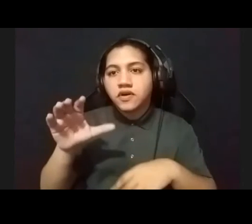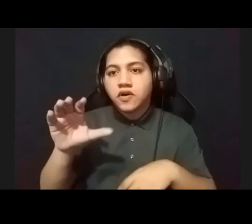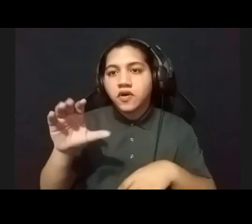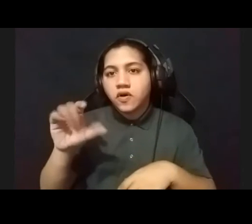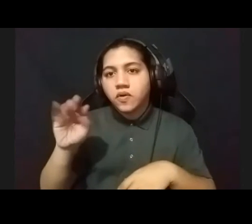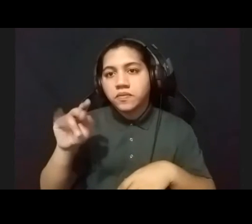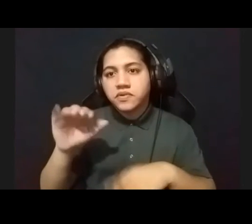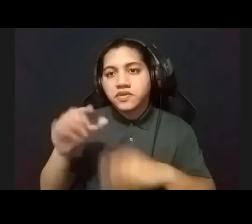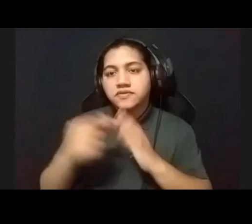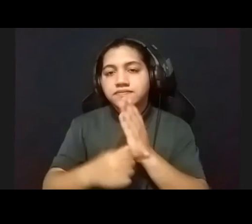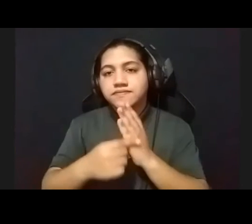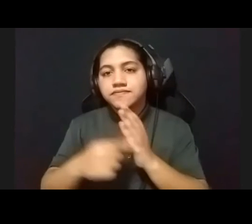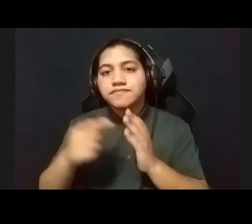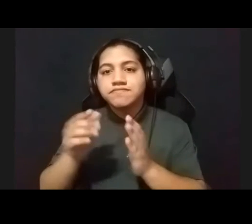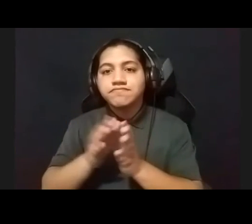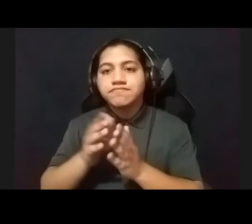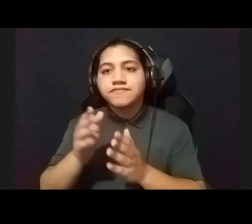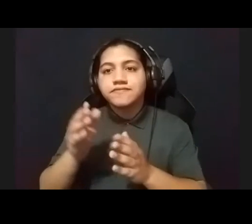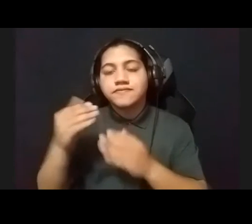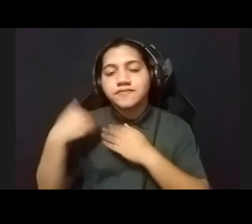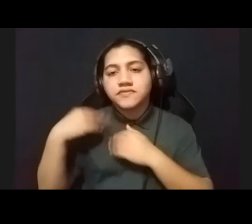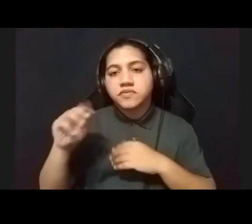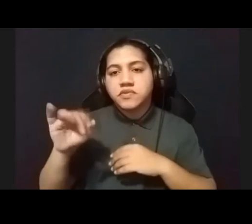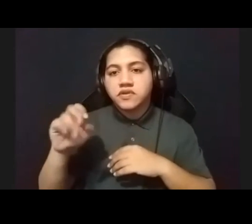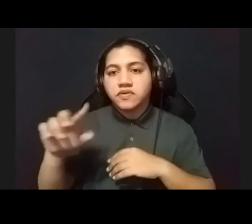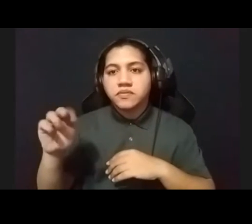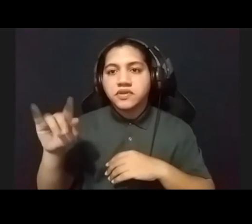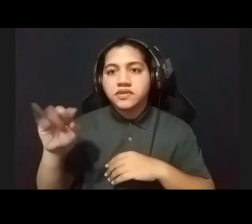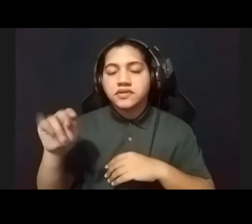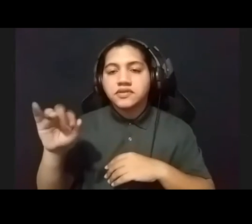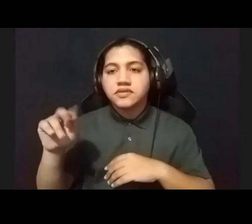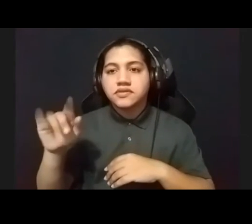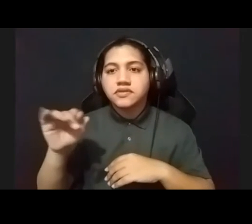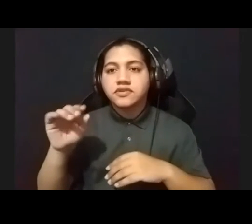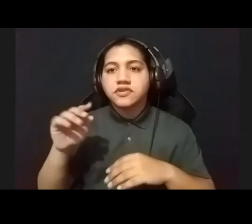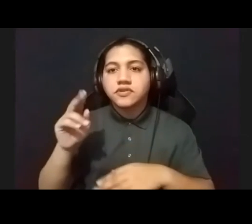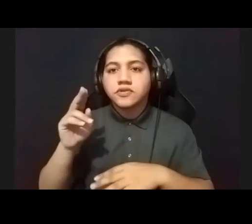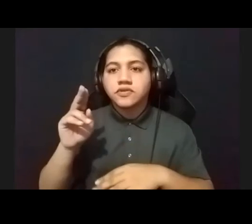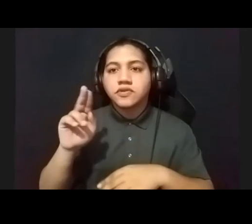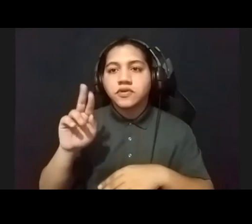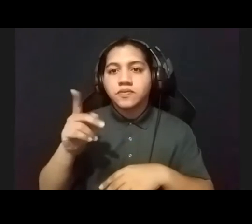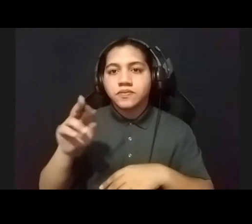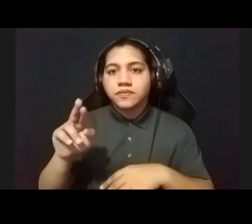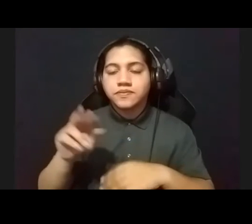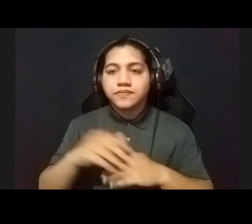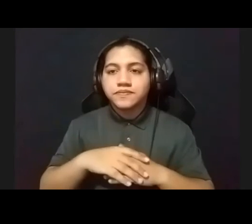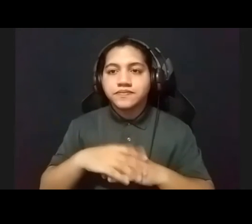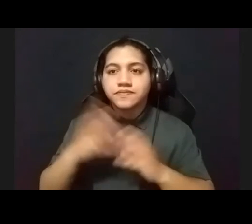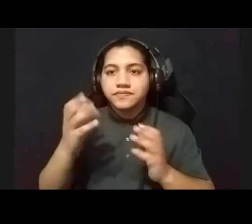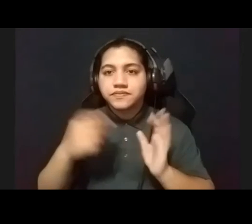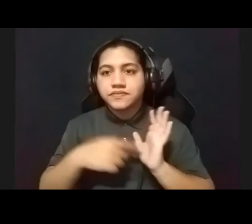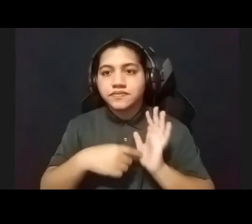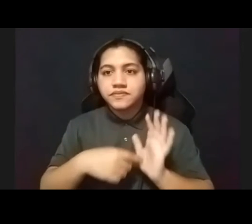del profesor Manuel Martínez Nazario de la Universidad de Puerto Rico. Quiero enseñarles este cartel, que fue